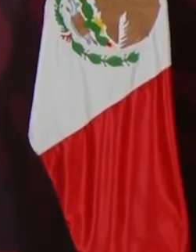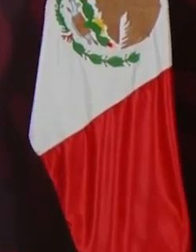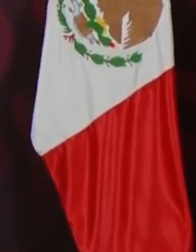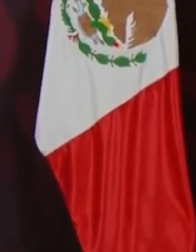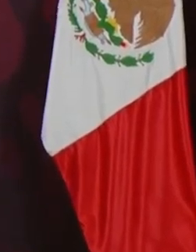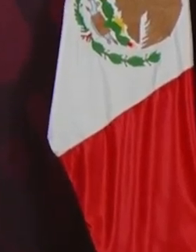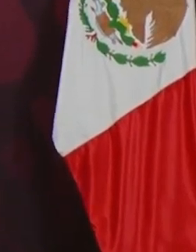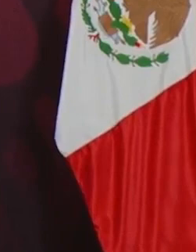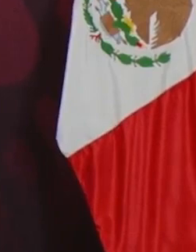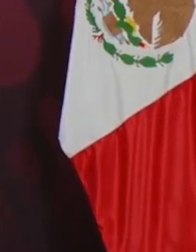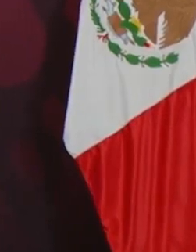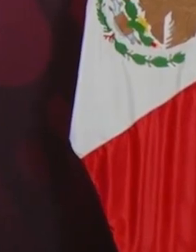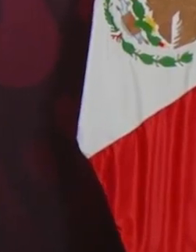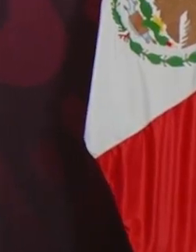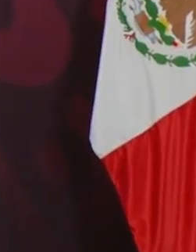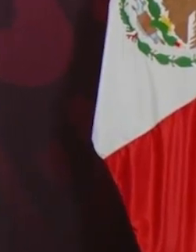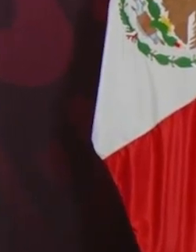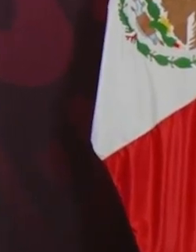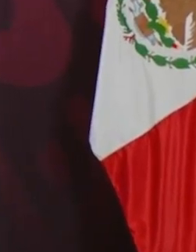Todos